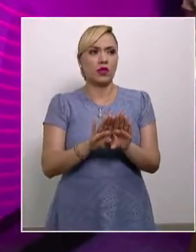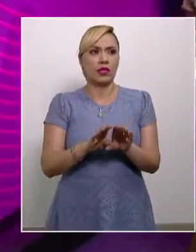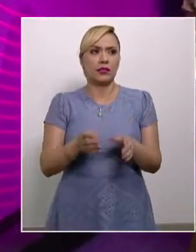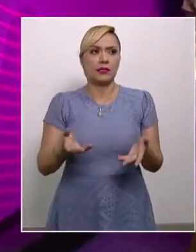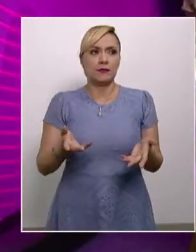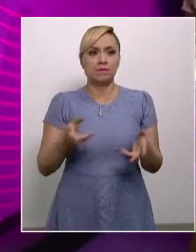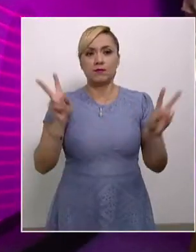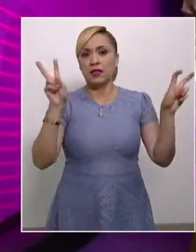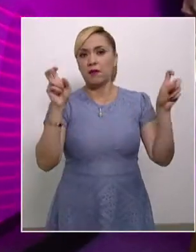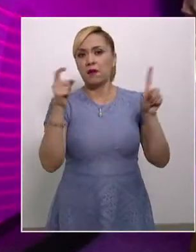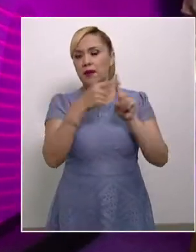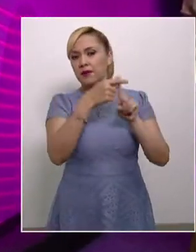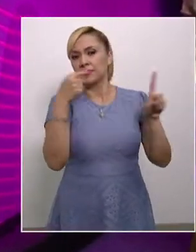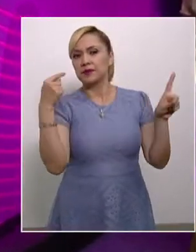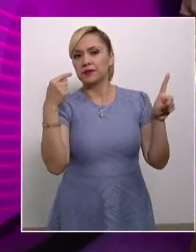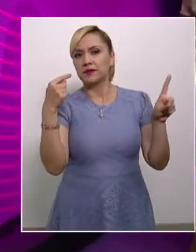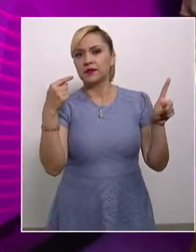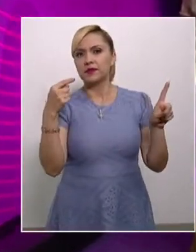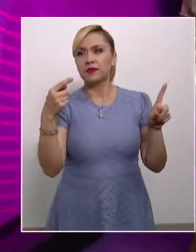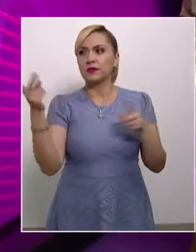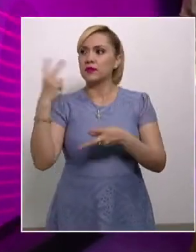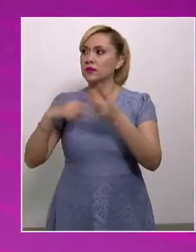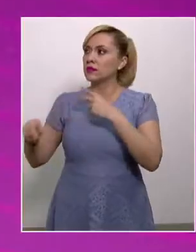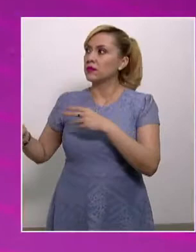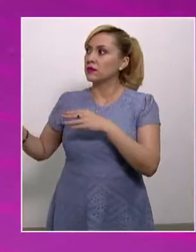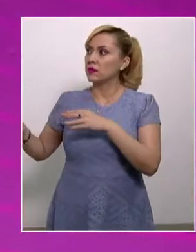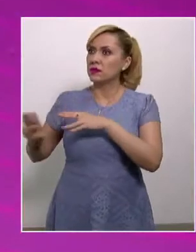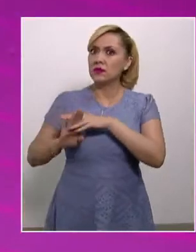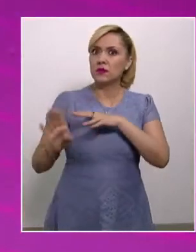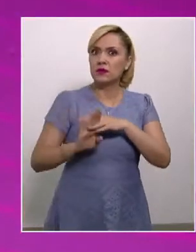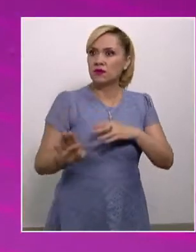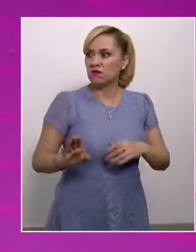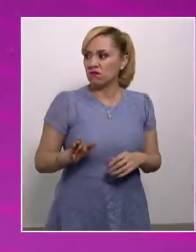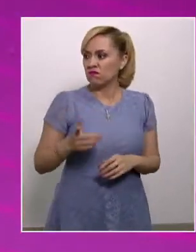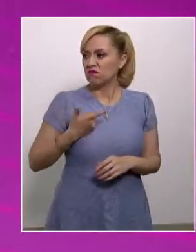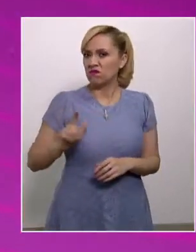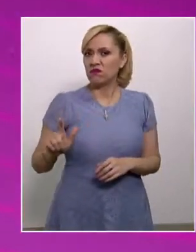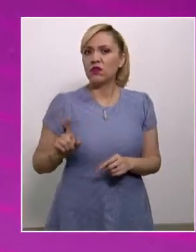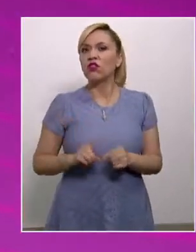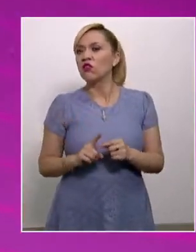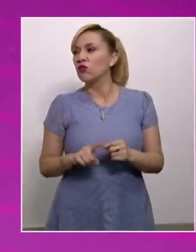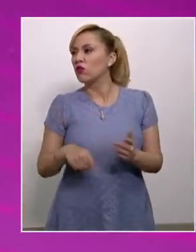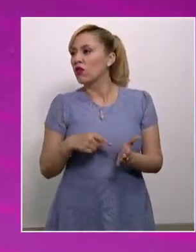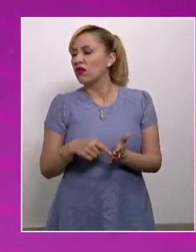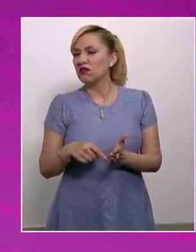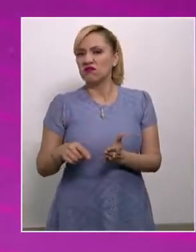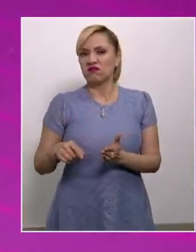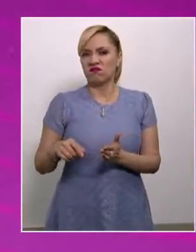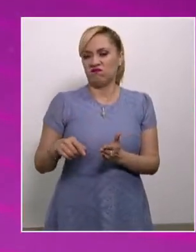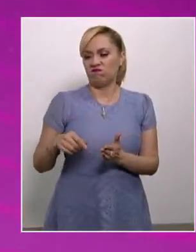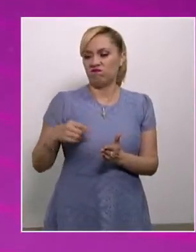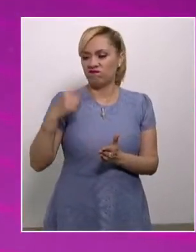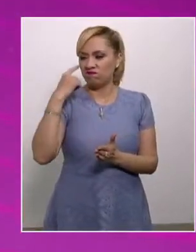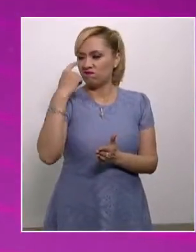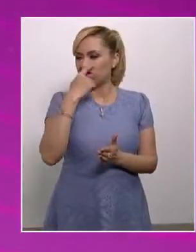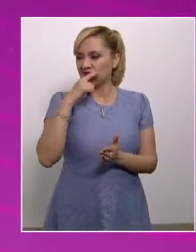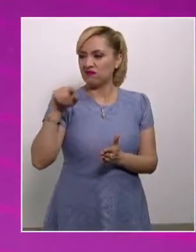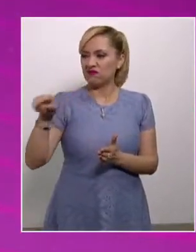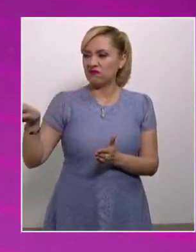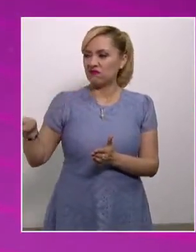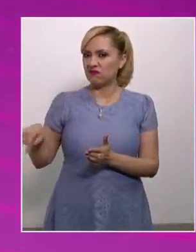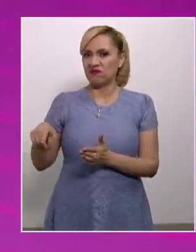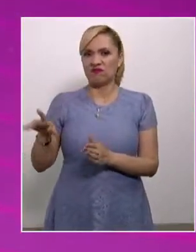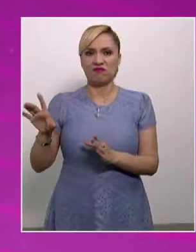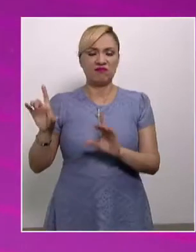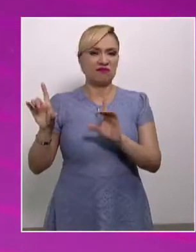de que lleguen migrantes. Es el problema de dónde vienen esos migrantes y qué concepto tengo yo de los sitios donde vienen esos